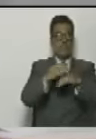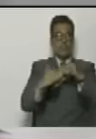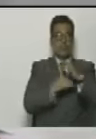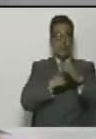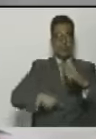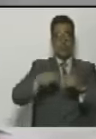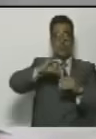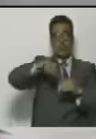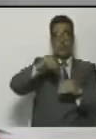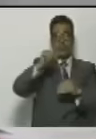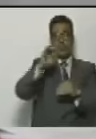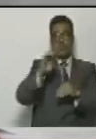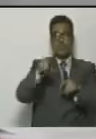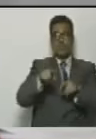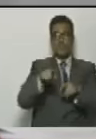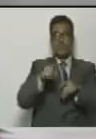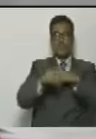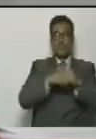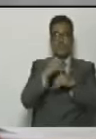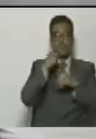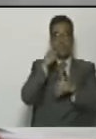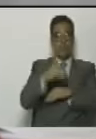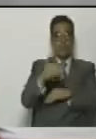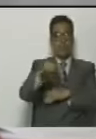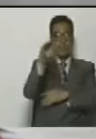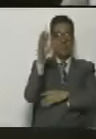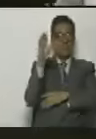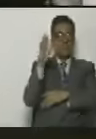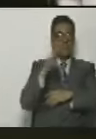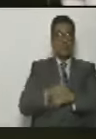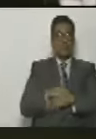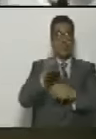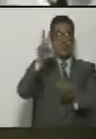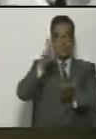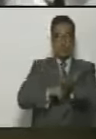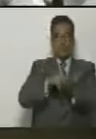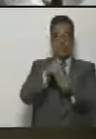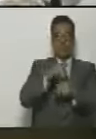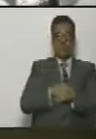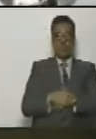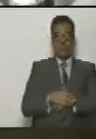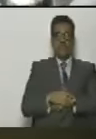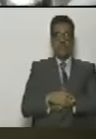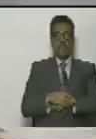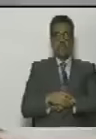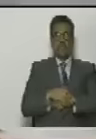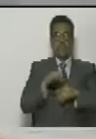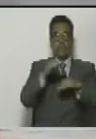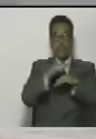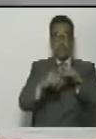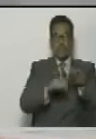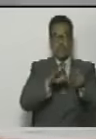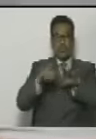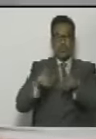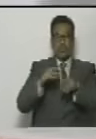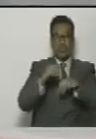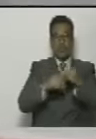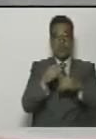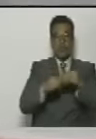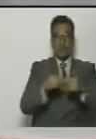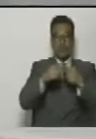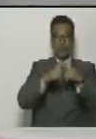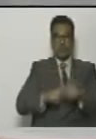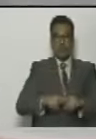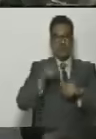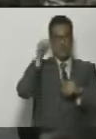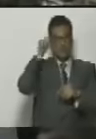subsecretario José Omar Molina, sírvanse a manifestar con la señal de costumbre. Aprobado. Ciudadana secretaria, por favor, sírvase dar